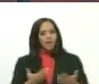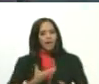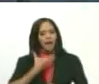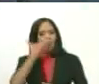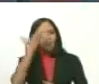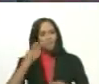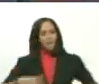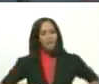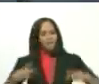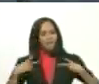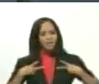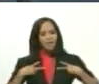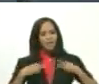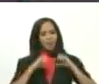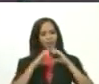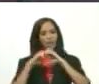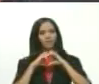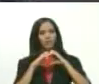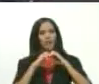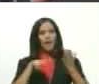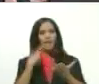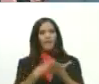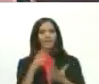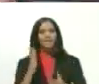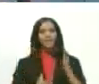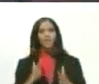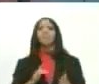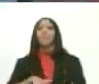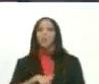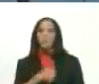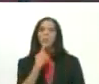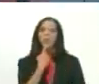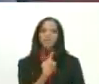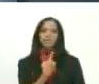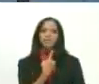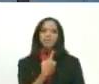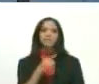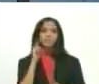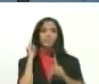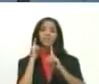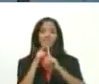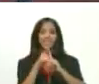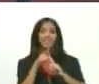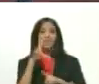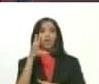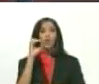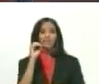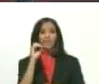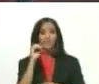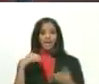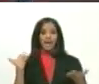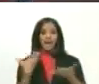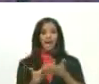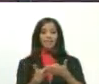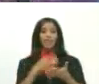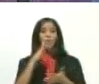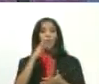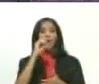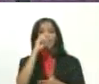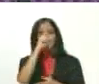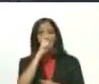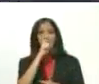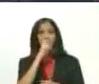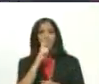y corazón a Cayendo y Corriendo, podríamos decir desde los 30 hasta los 40 años,